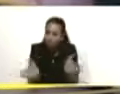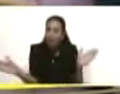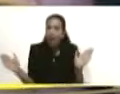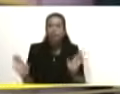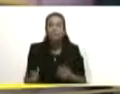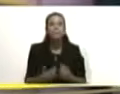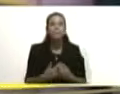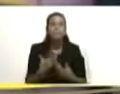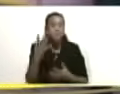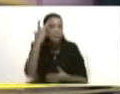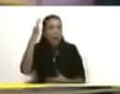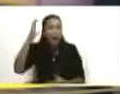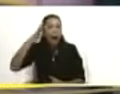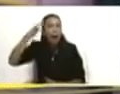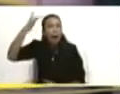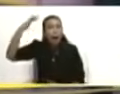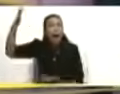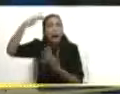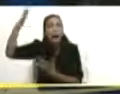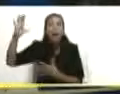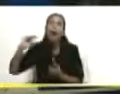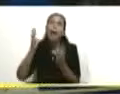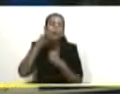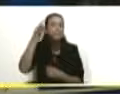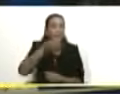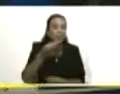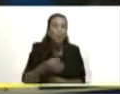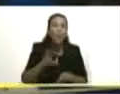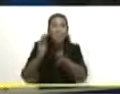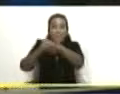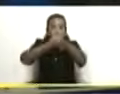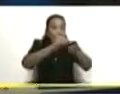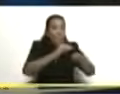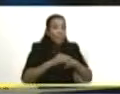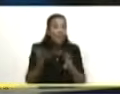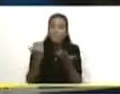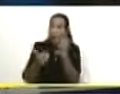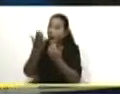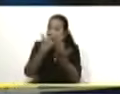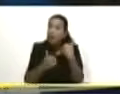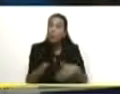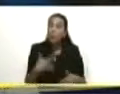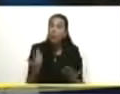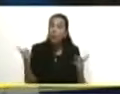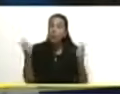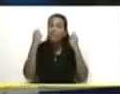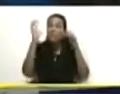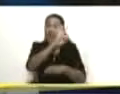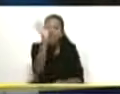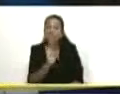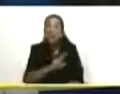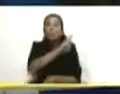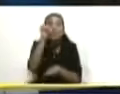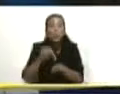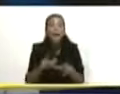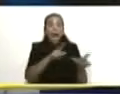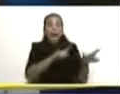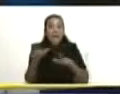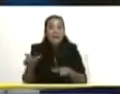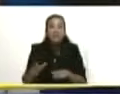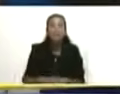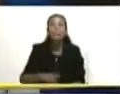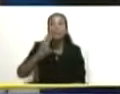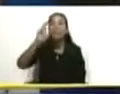hacer los sueños de la gente realidad. Bueno, todo el mundo está convocado, todo el mundo está llamado. Hay una federación nacional ya de